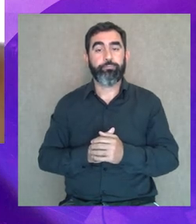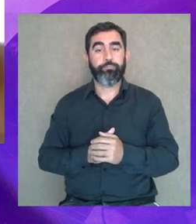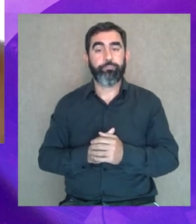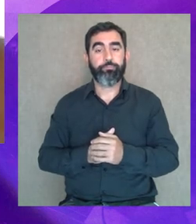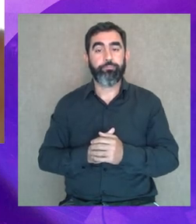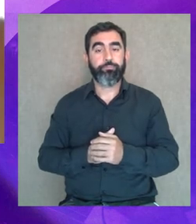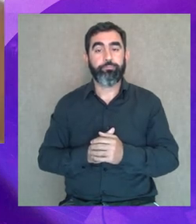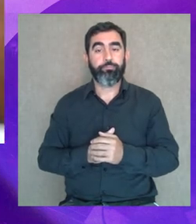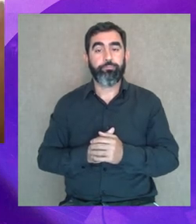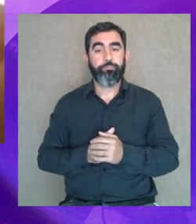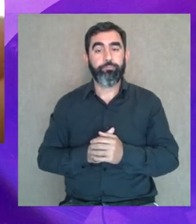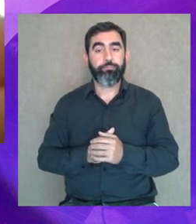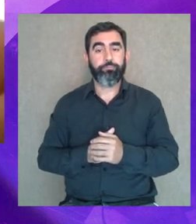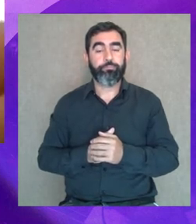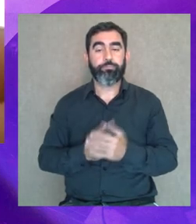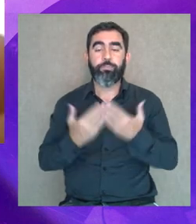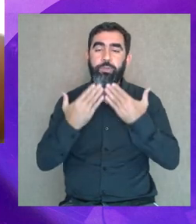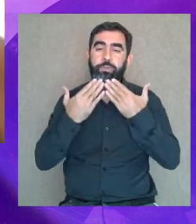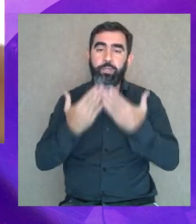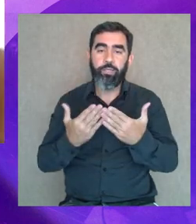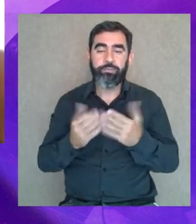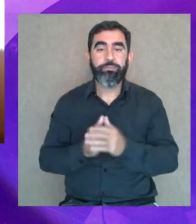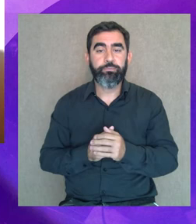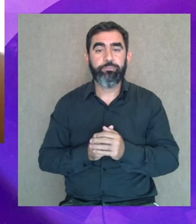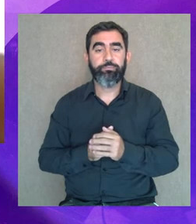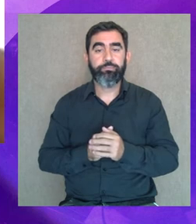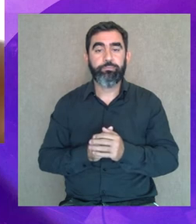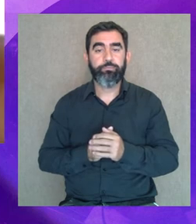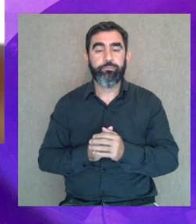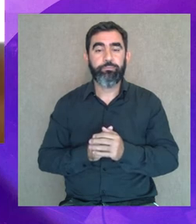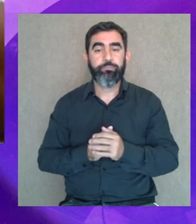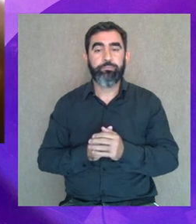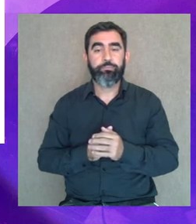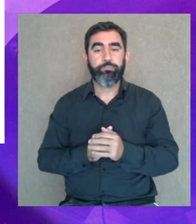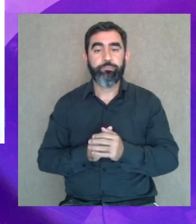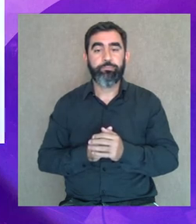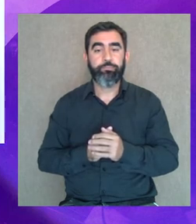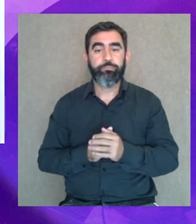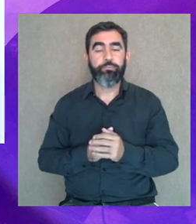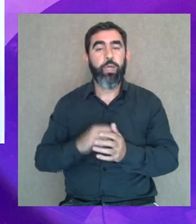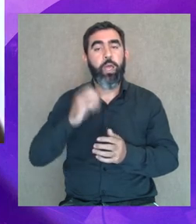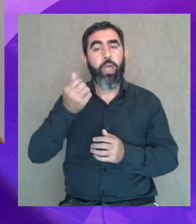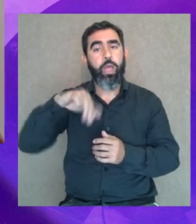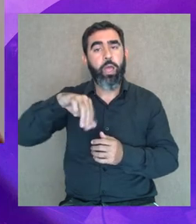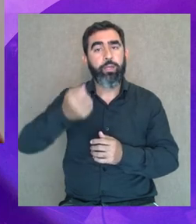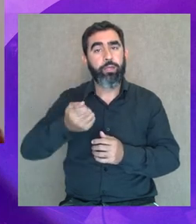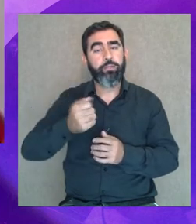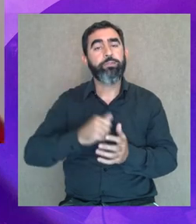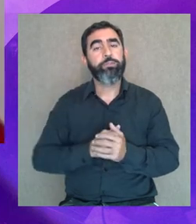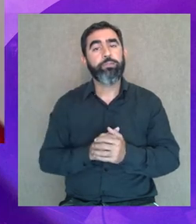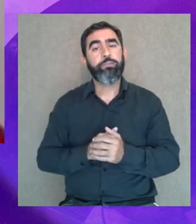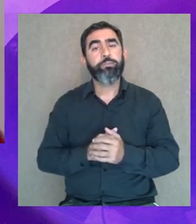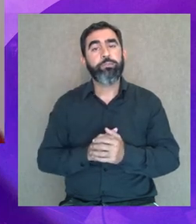cosa gracias a andrés ya gracias y perdón anna se